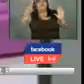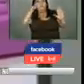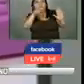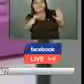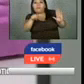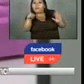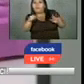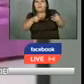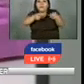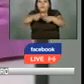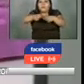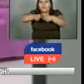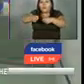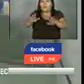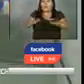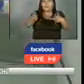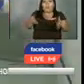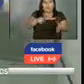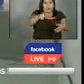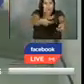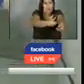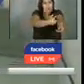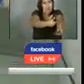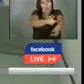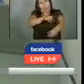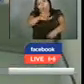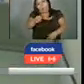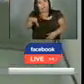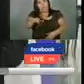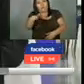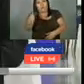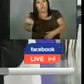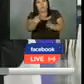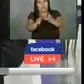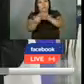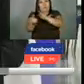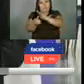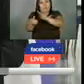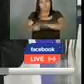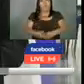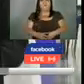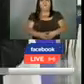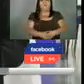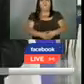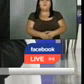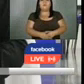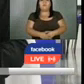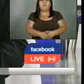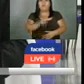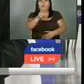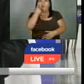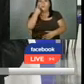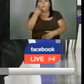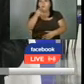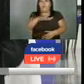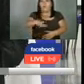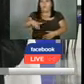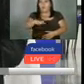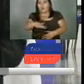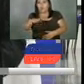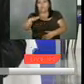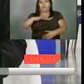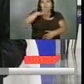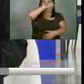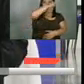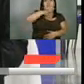y la vigilancia tanto en hospitales como en los hogares. Lo cual ustedes pueden ver en el aeropuerto hay cámaras